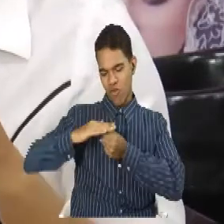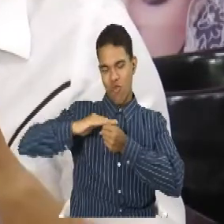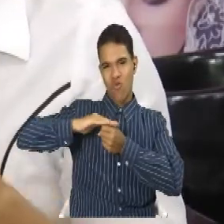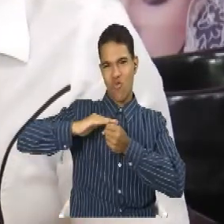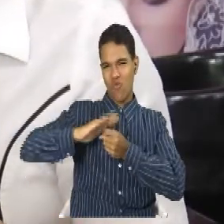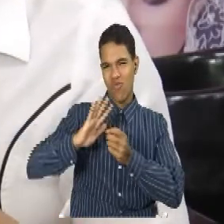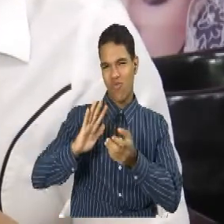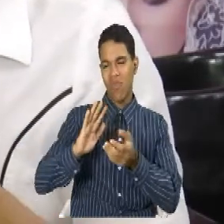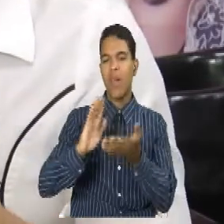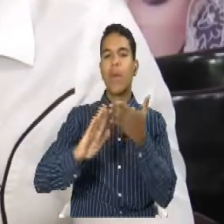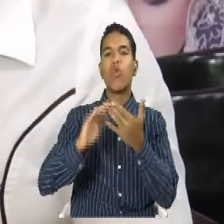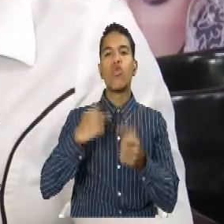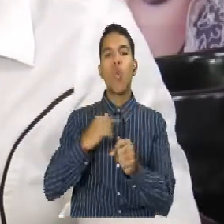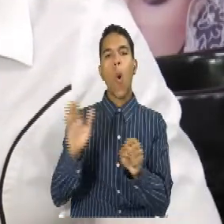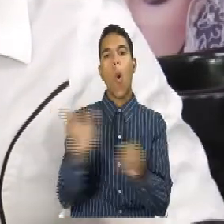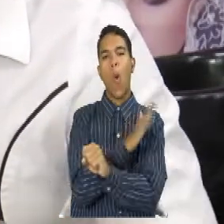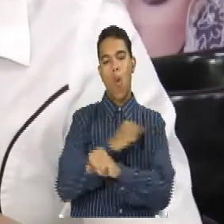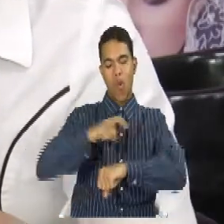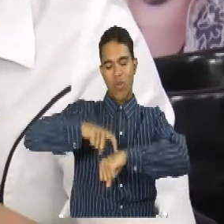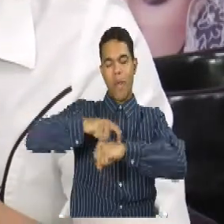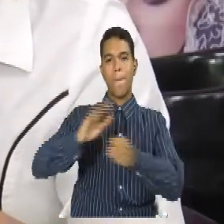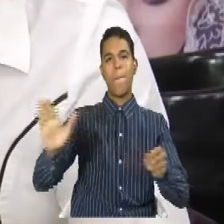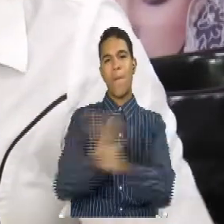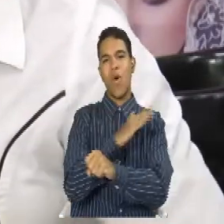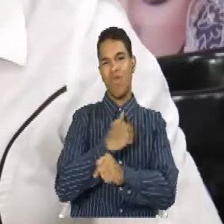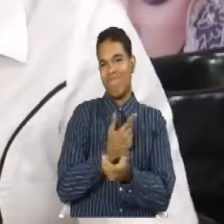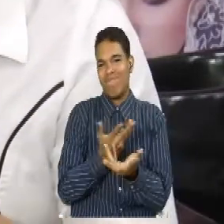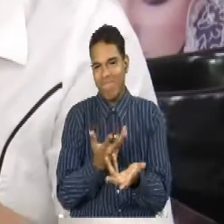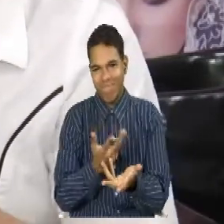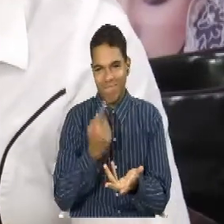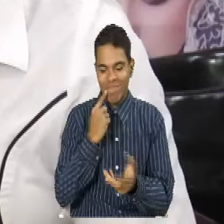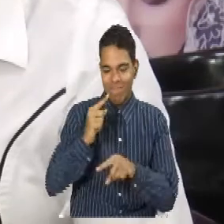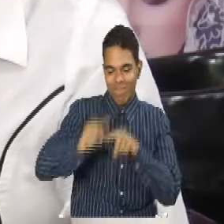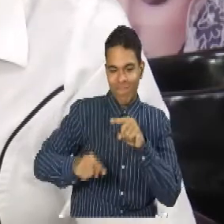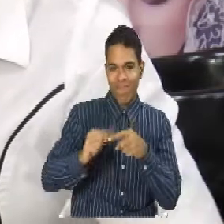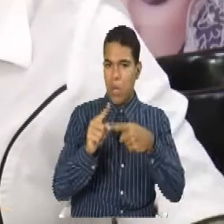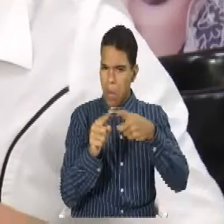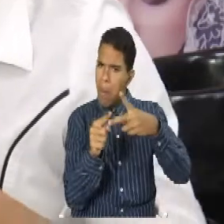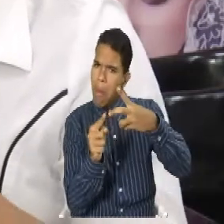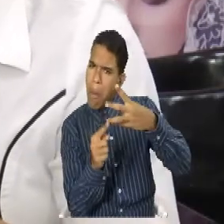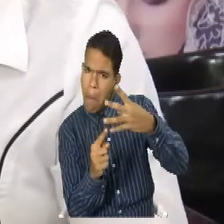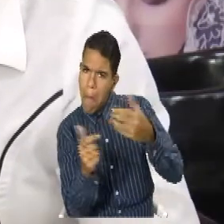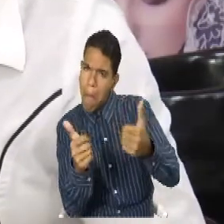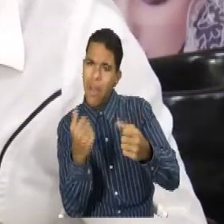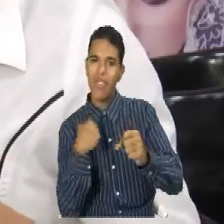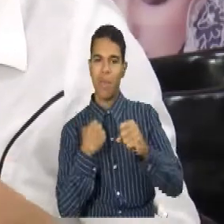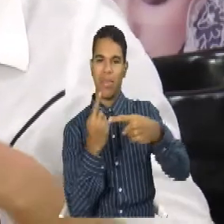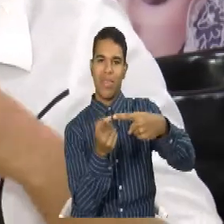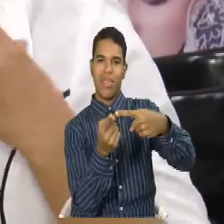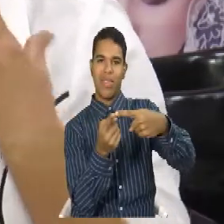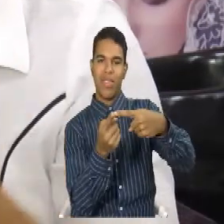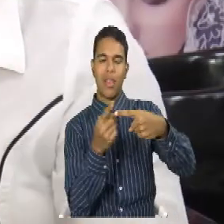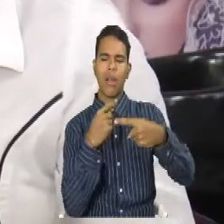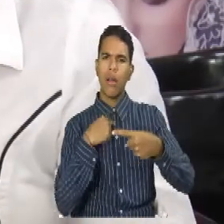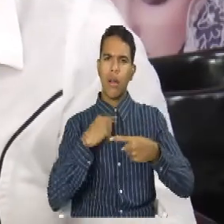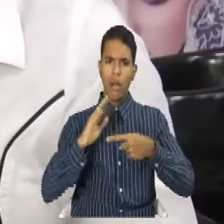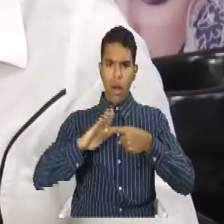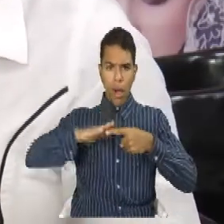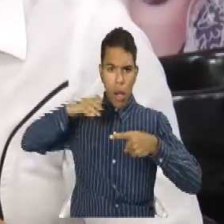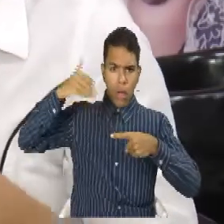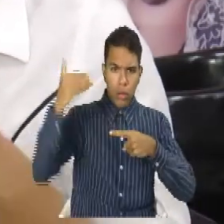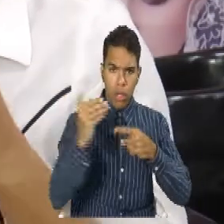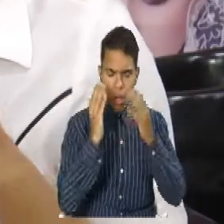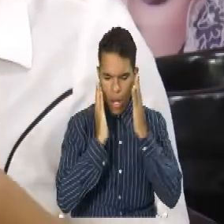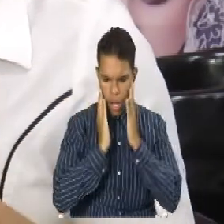nuevamente. Me realicé una y la verdad que se siente fabuloso. Después de que uno se la realiza, se siente la piel súper